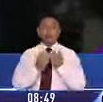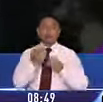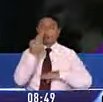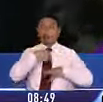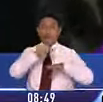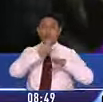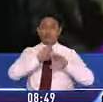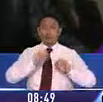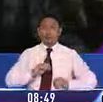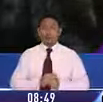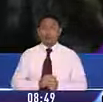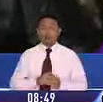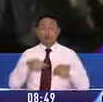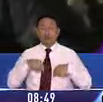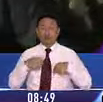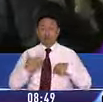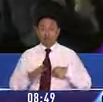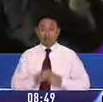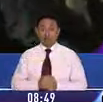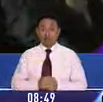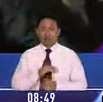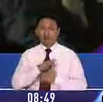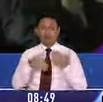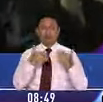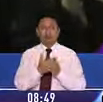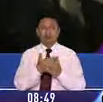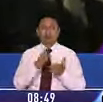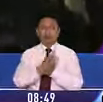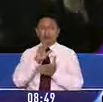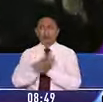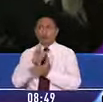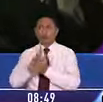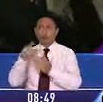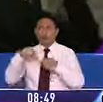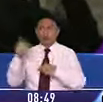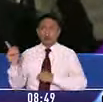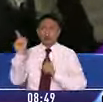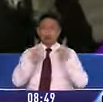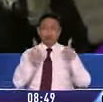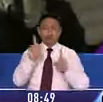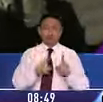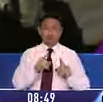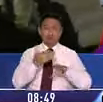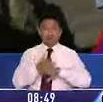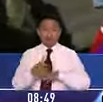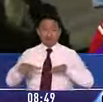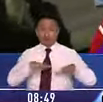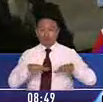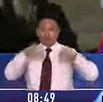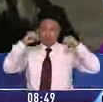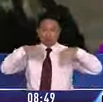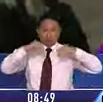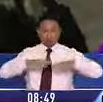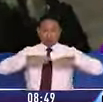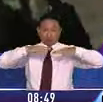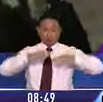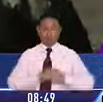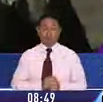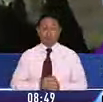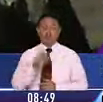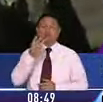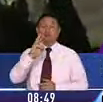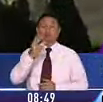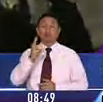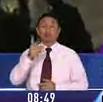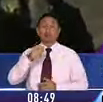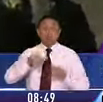totalmente normales. Tenemos ya casi todas las instituciones educativas de manera presencial luego del sismo y de las inundaciones. Únicamente 16 se